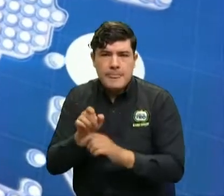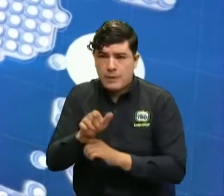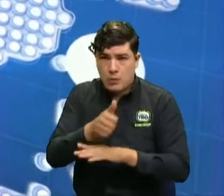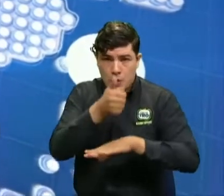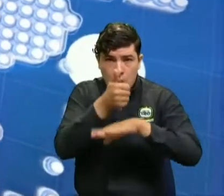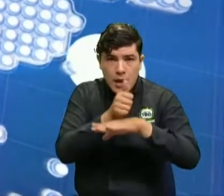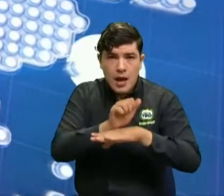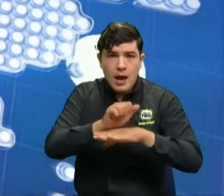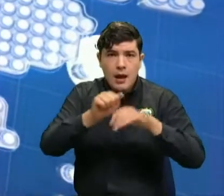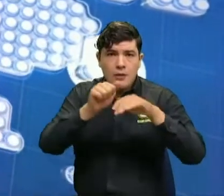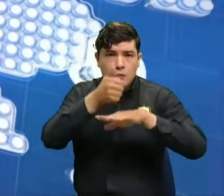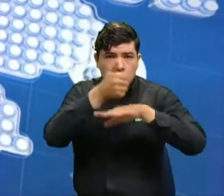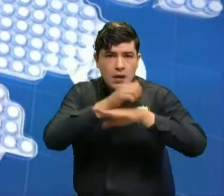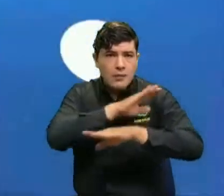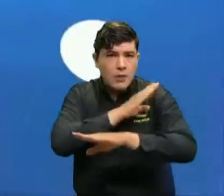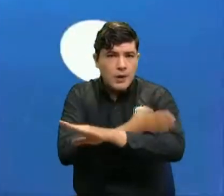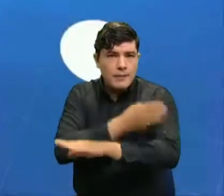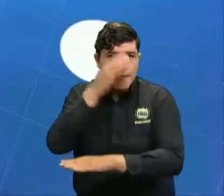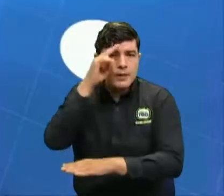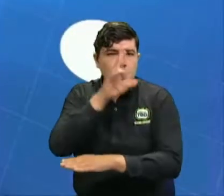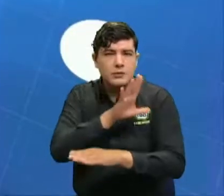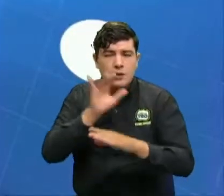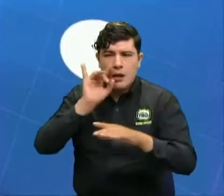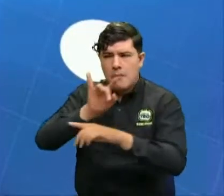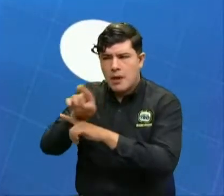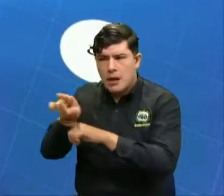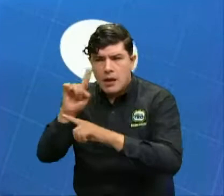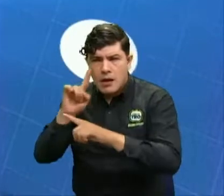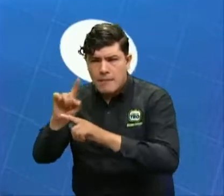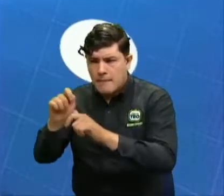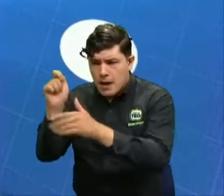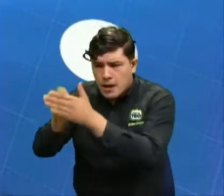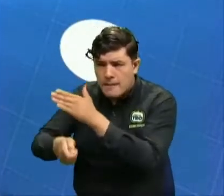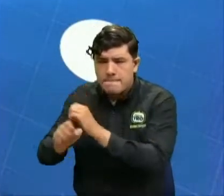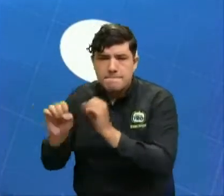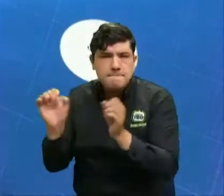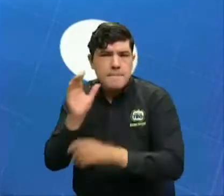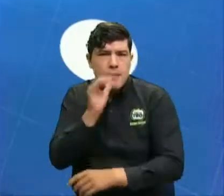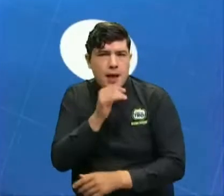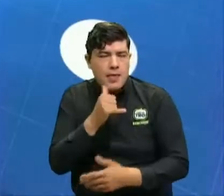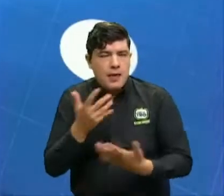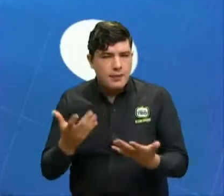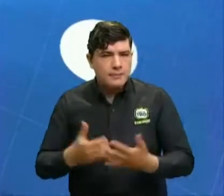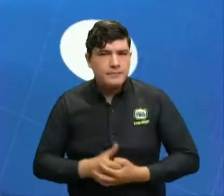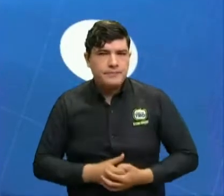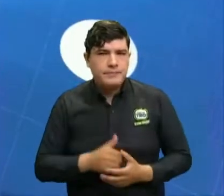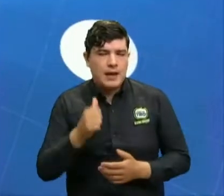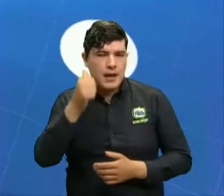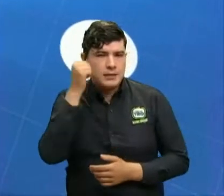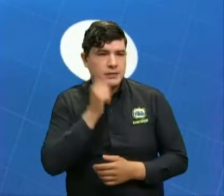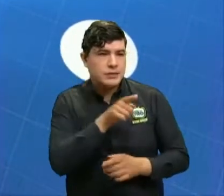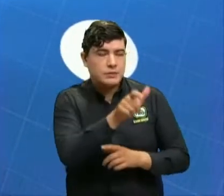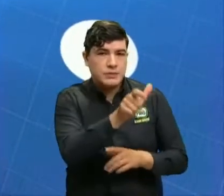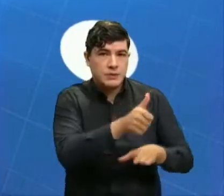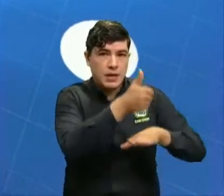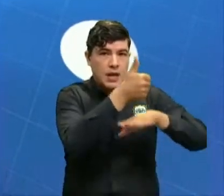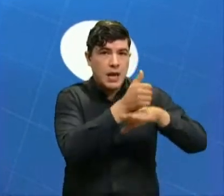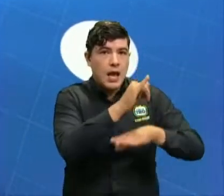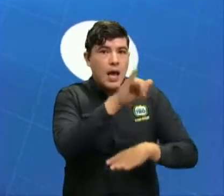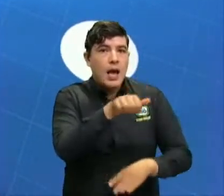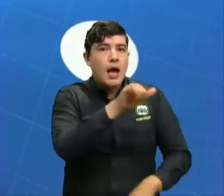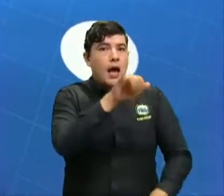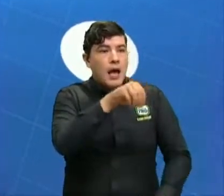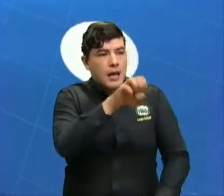ellos necesitamos saber por parte del teniente jaime que estuvo el día de ayer si es que la ley solamente